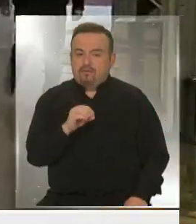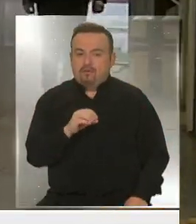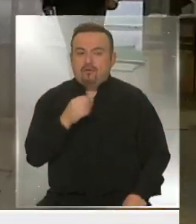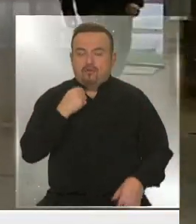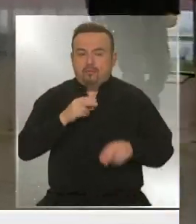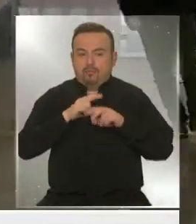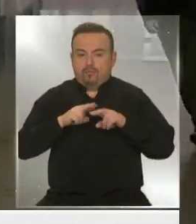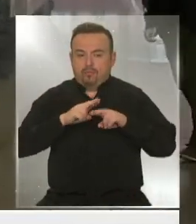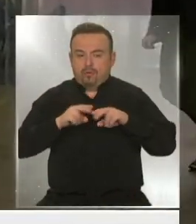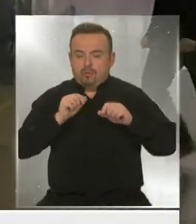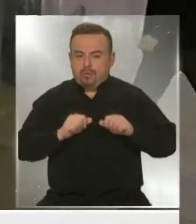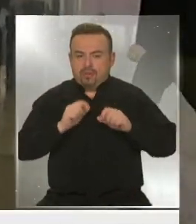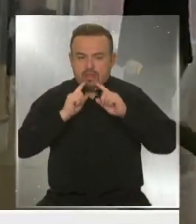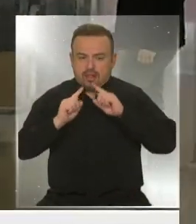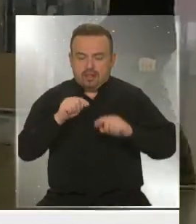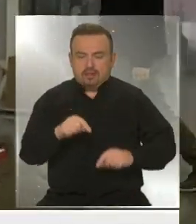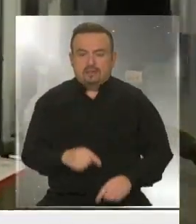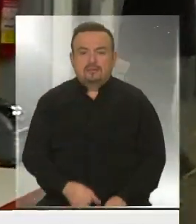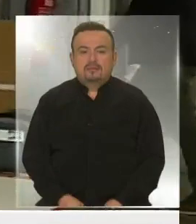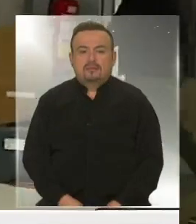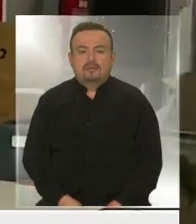realizar este examen. Sí, acá.